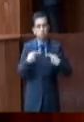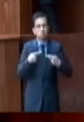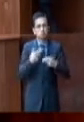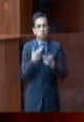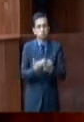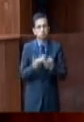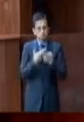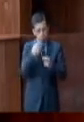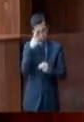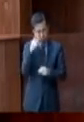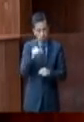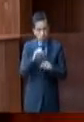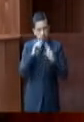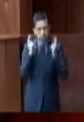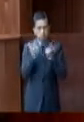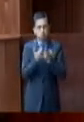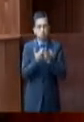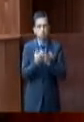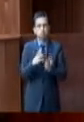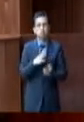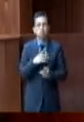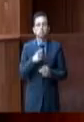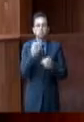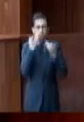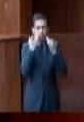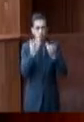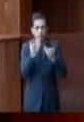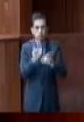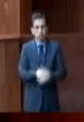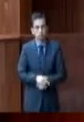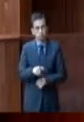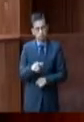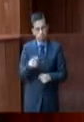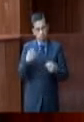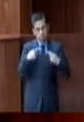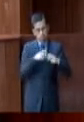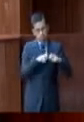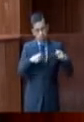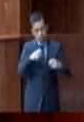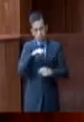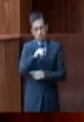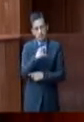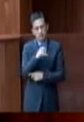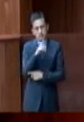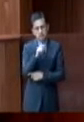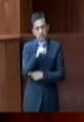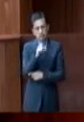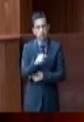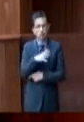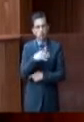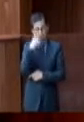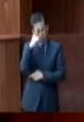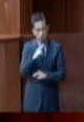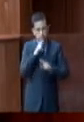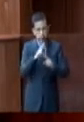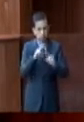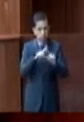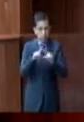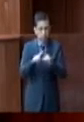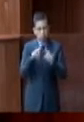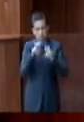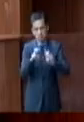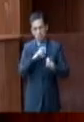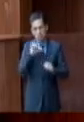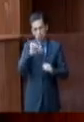cabo esta sesión con la presencia de los magistrados que integramos este pleno efecto resolver los asuntos listados en el